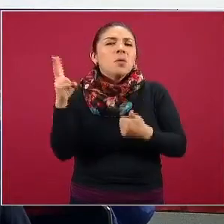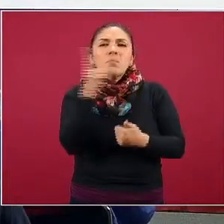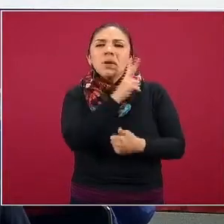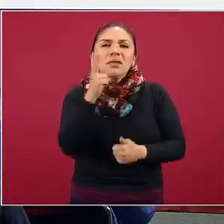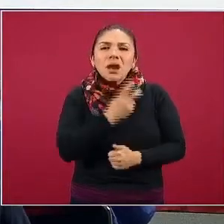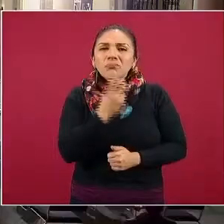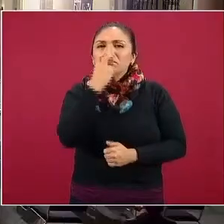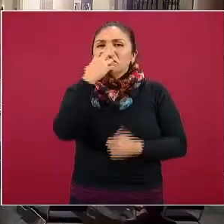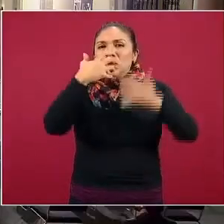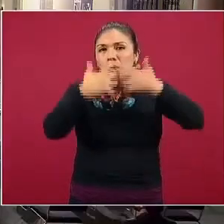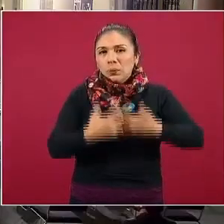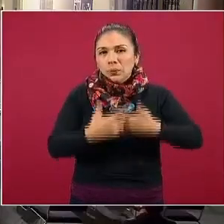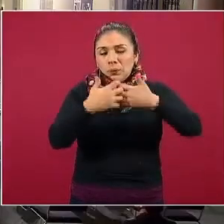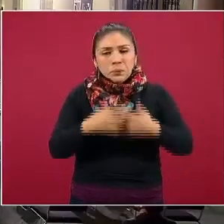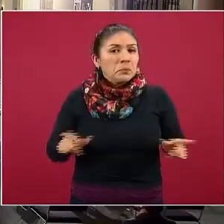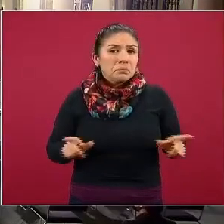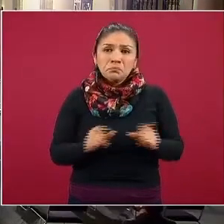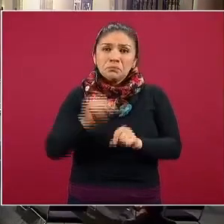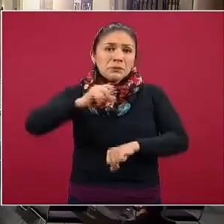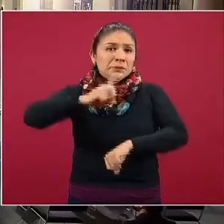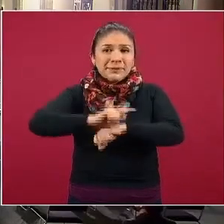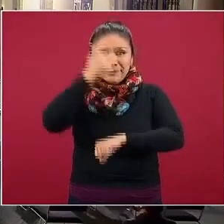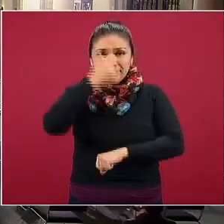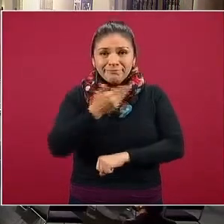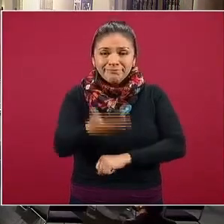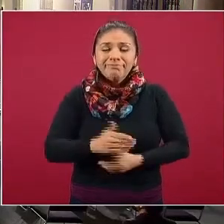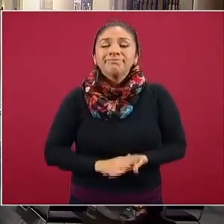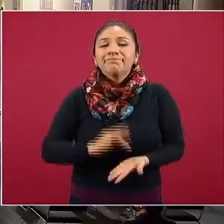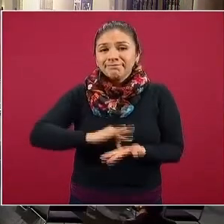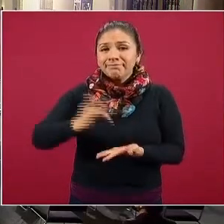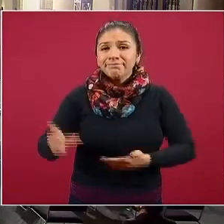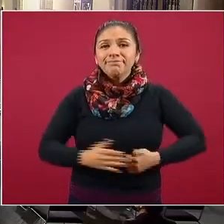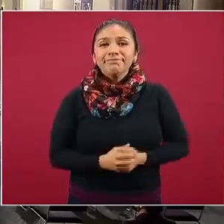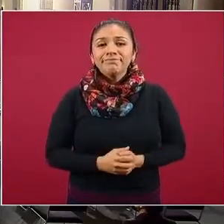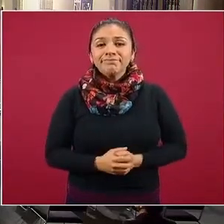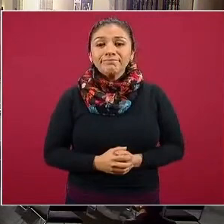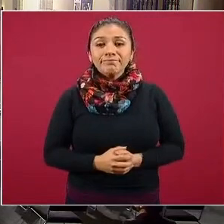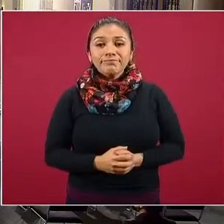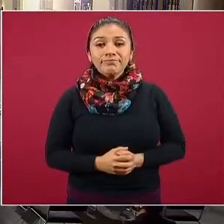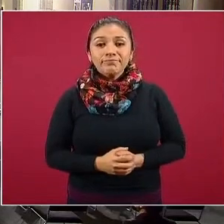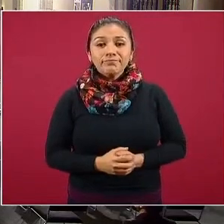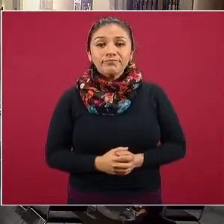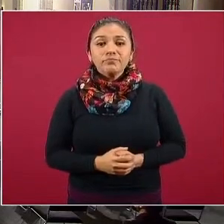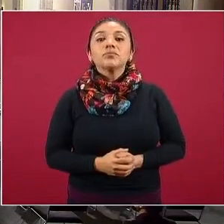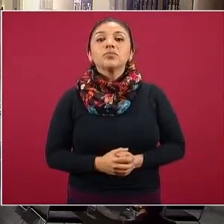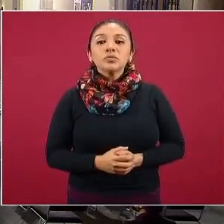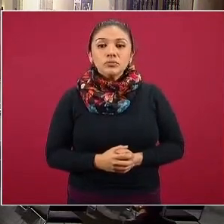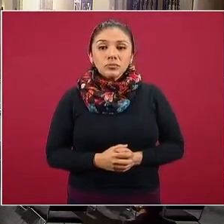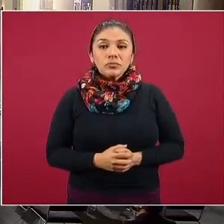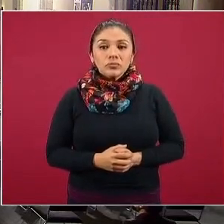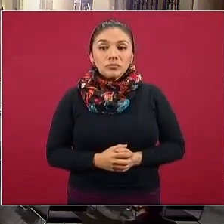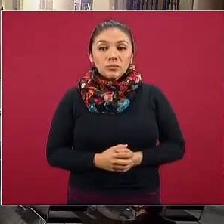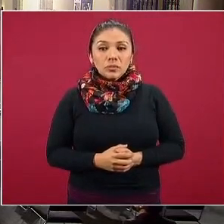con ventilador. Serían los datos para esta noche. Muchas gracias, doctor Alomía.